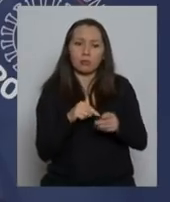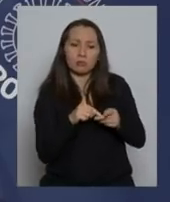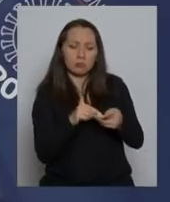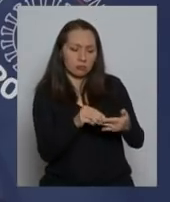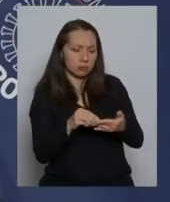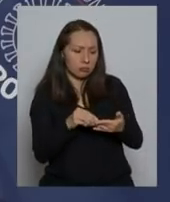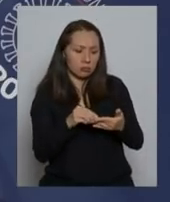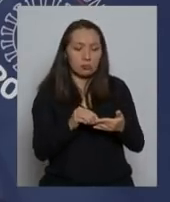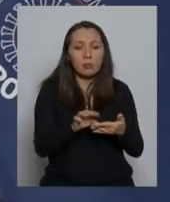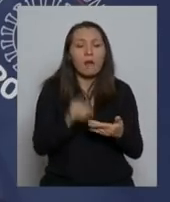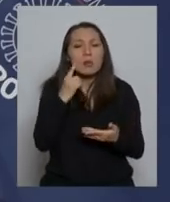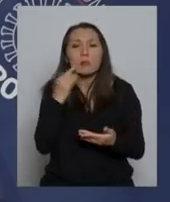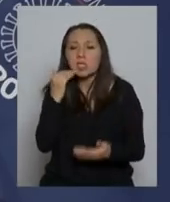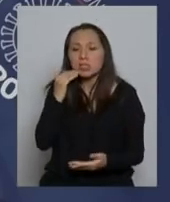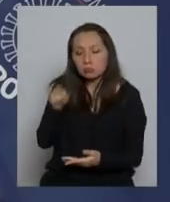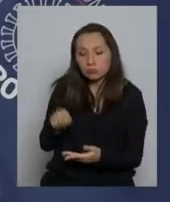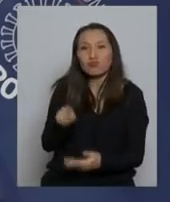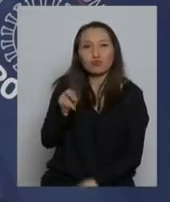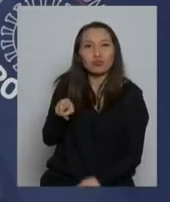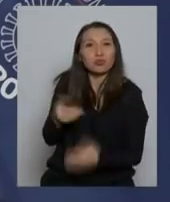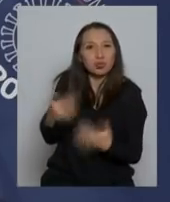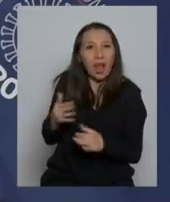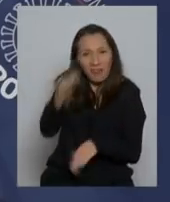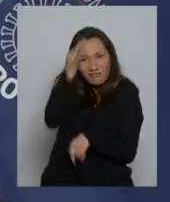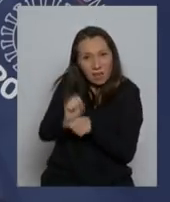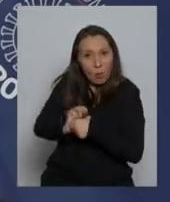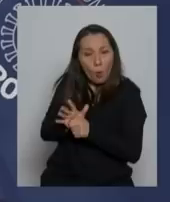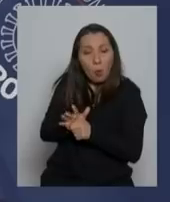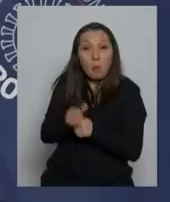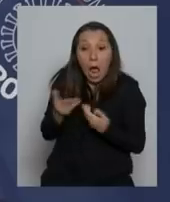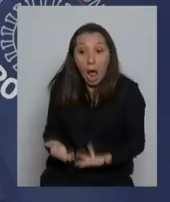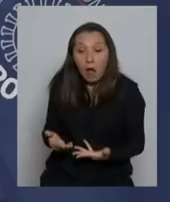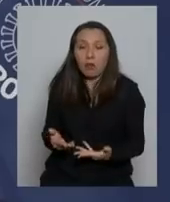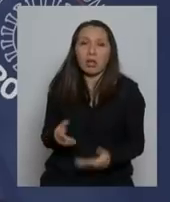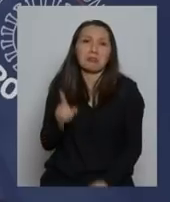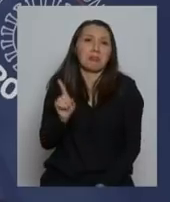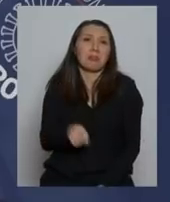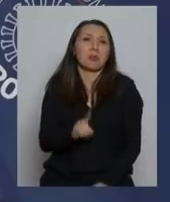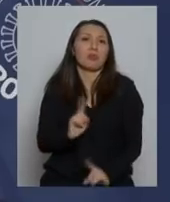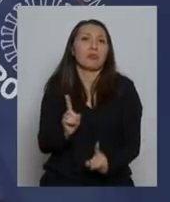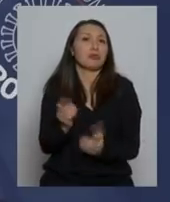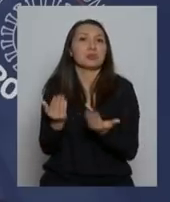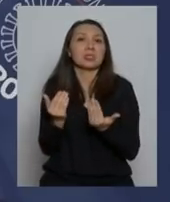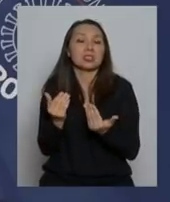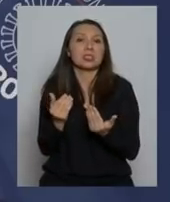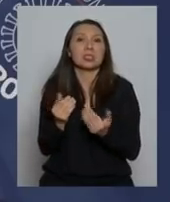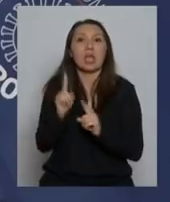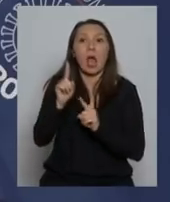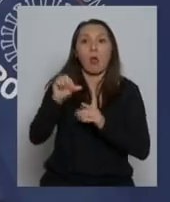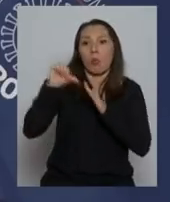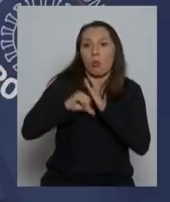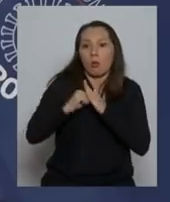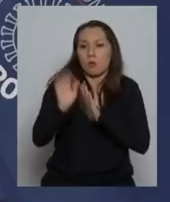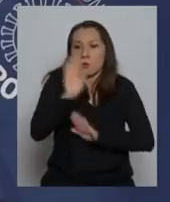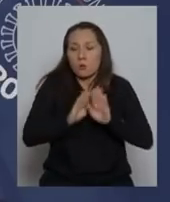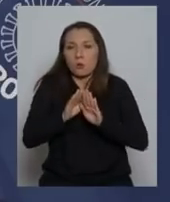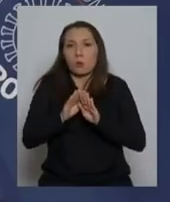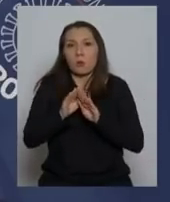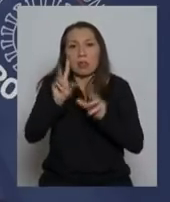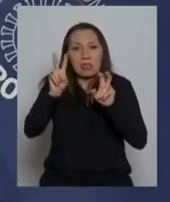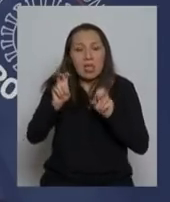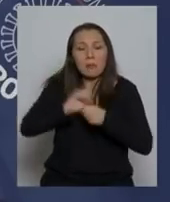este menor, este joven, tuvieron la enfermedad y por lo tanto ya no tiene ningún sentido que tengan algún cuidado respecto